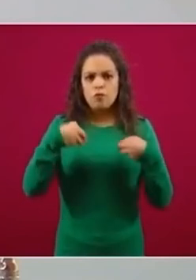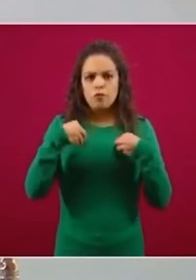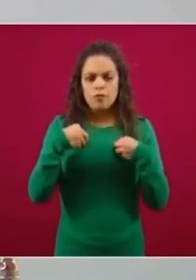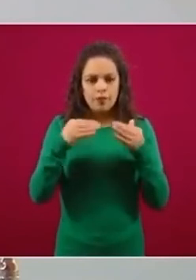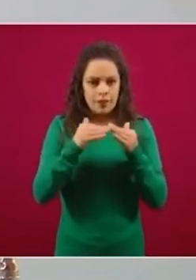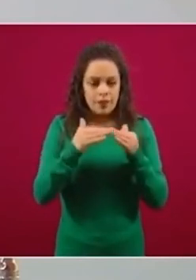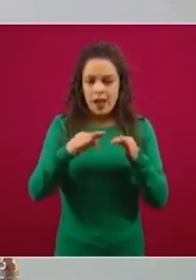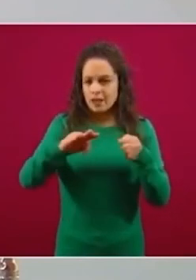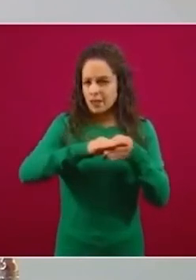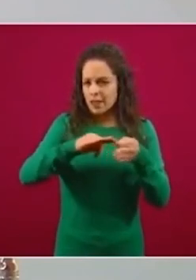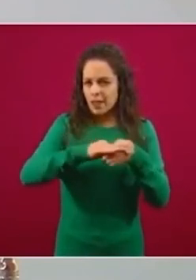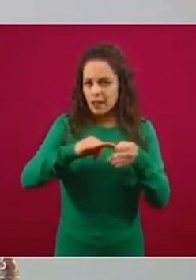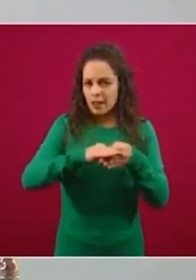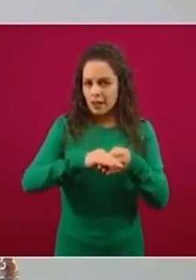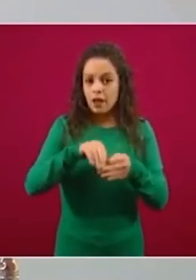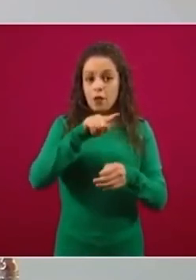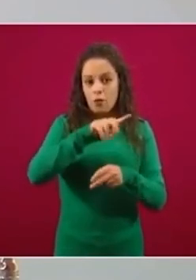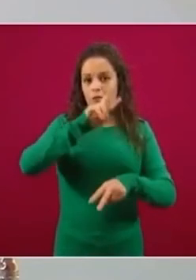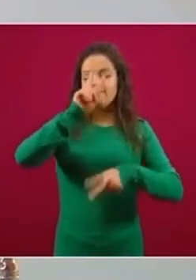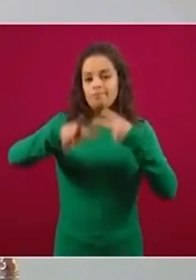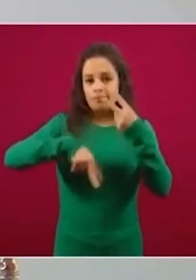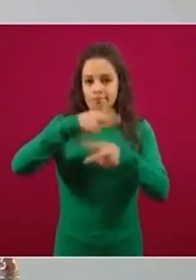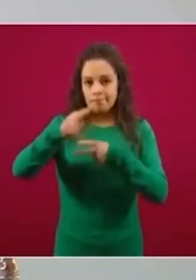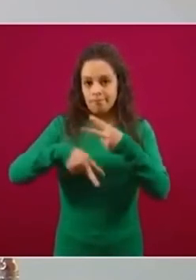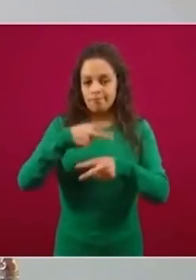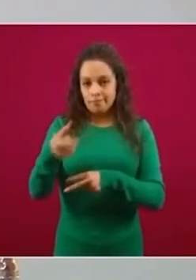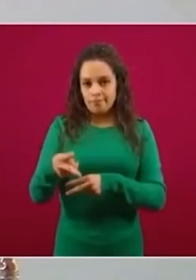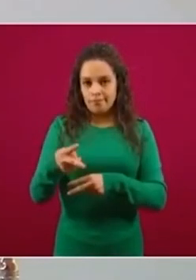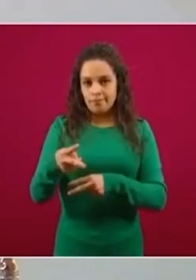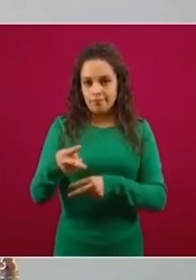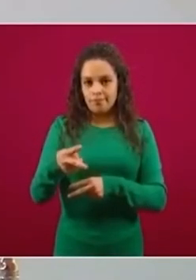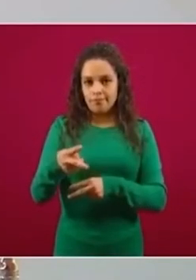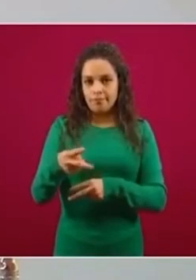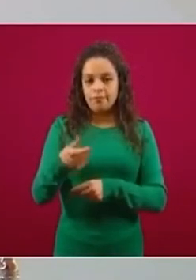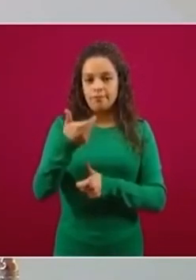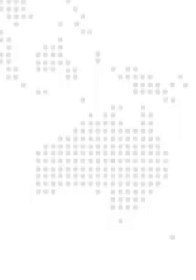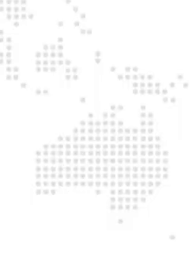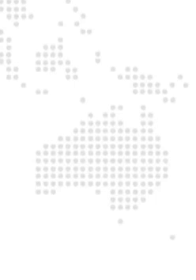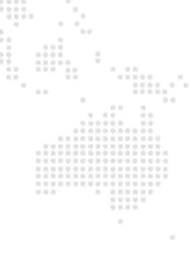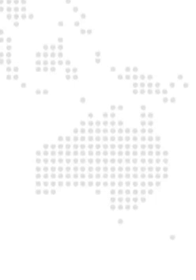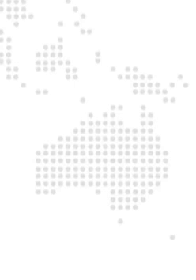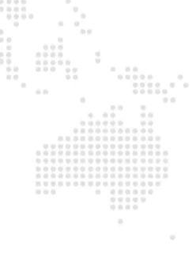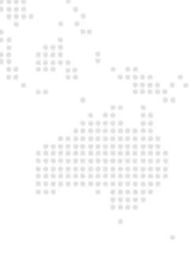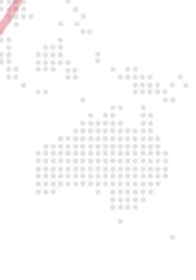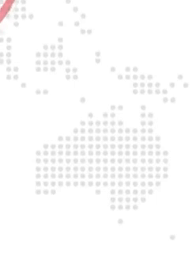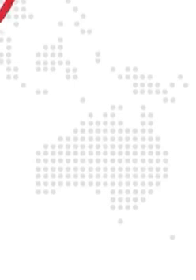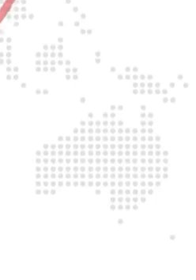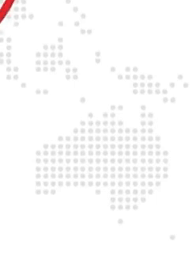domicilio pueden pasar para recibir su apoyo.